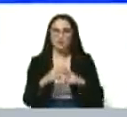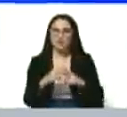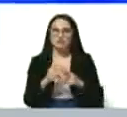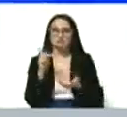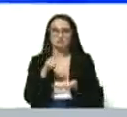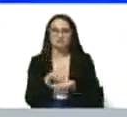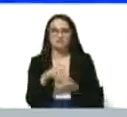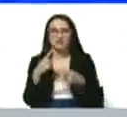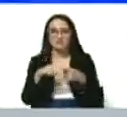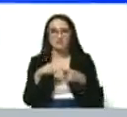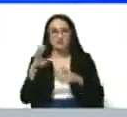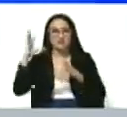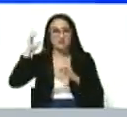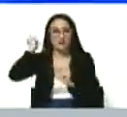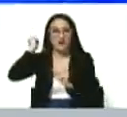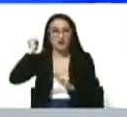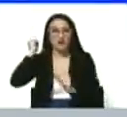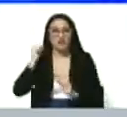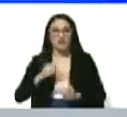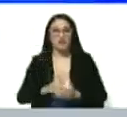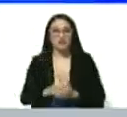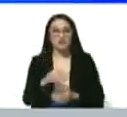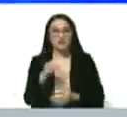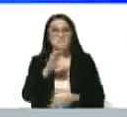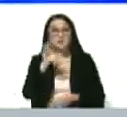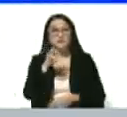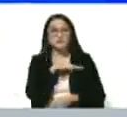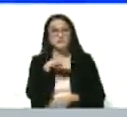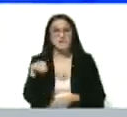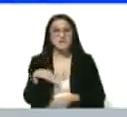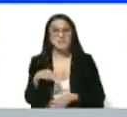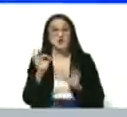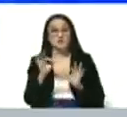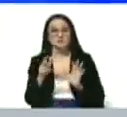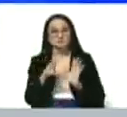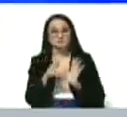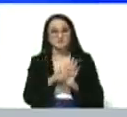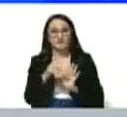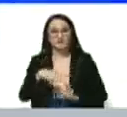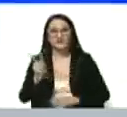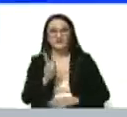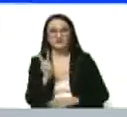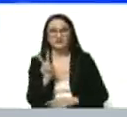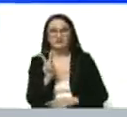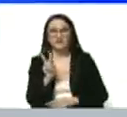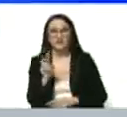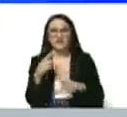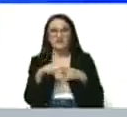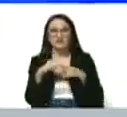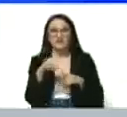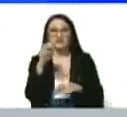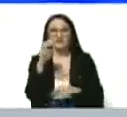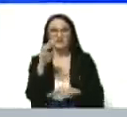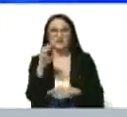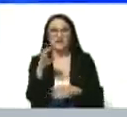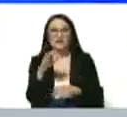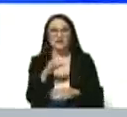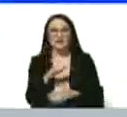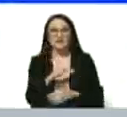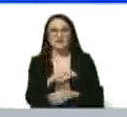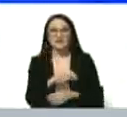presencia distintos embajadores de países miembros acreditados en Venezuela y distintos embajadores de países